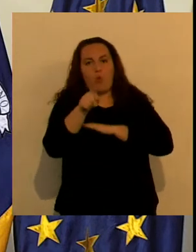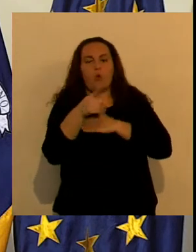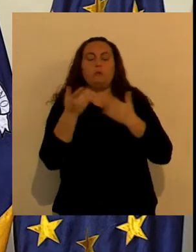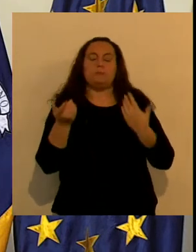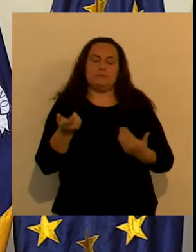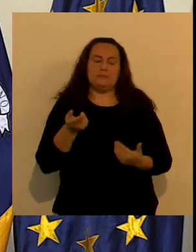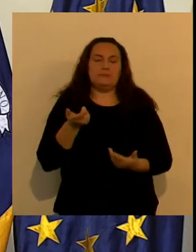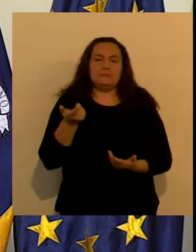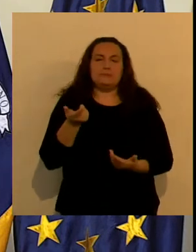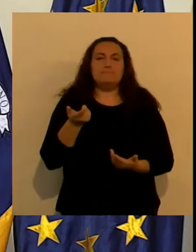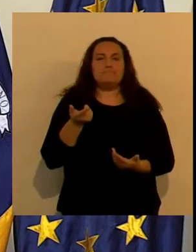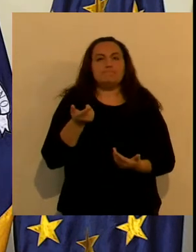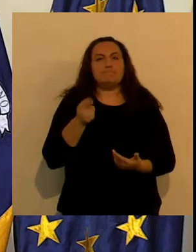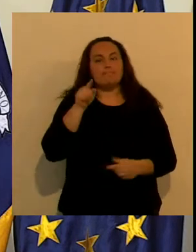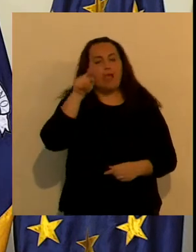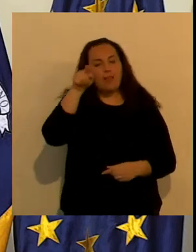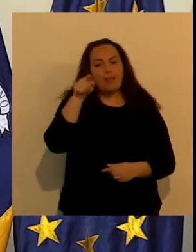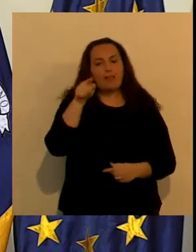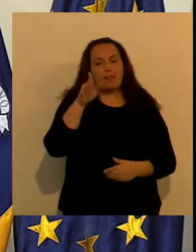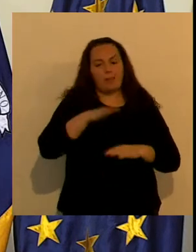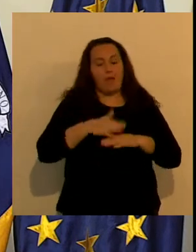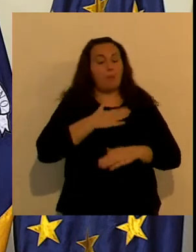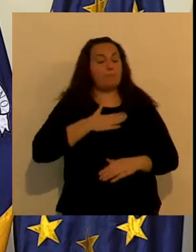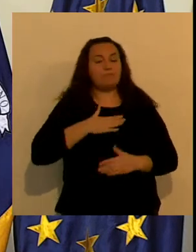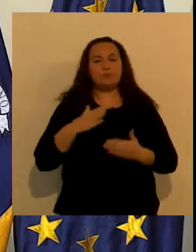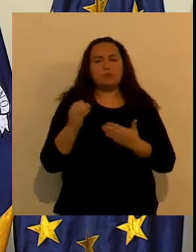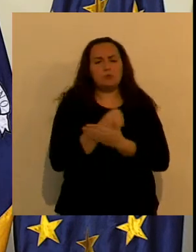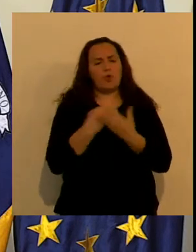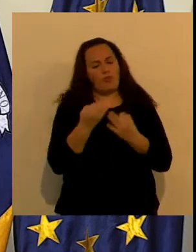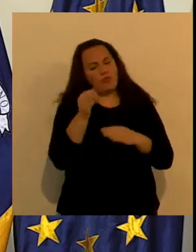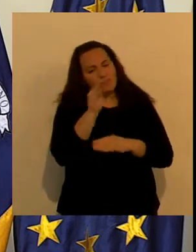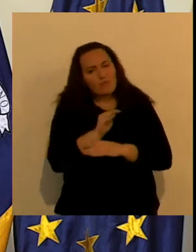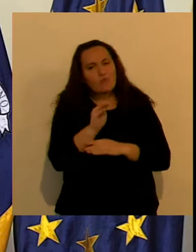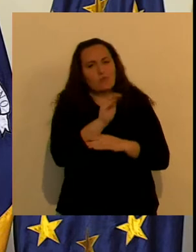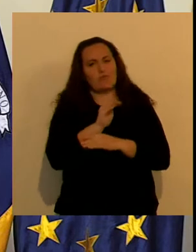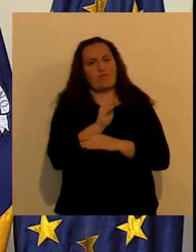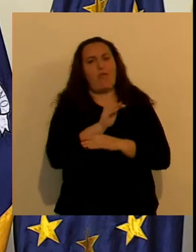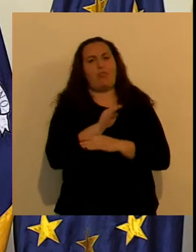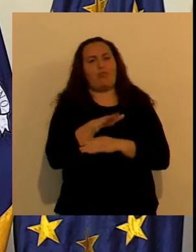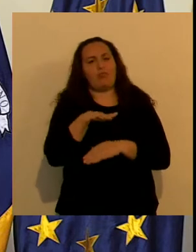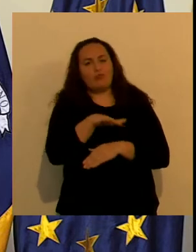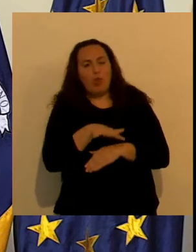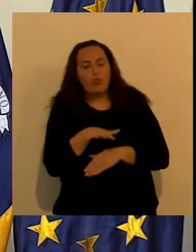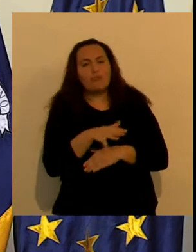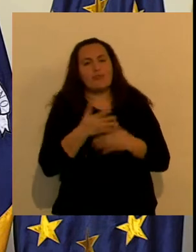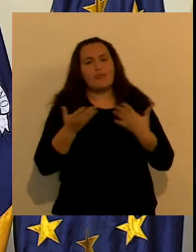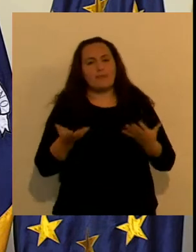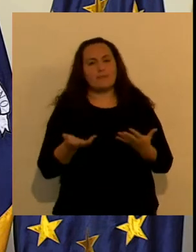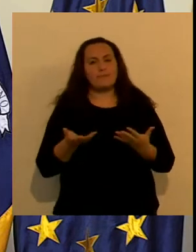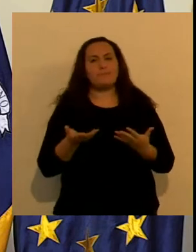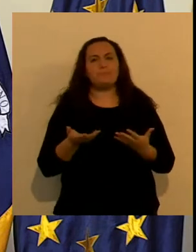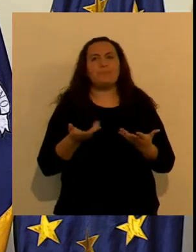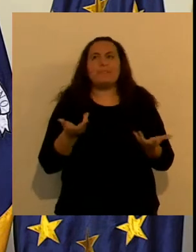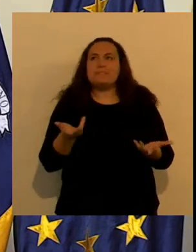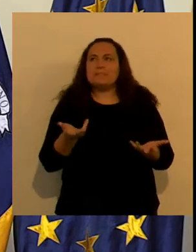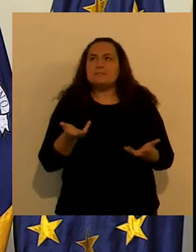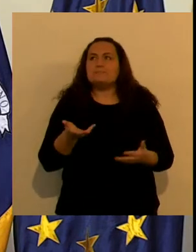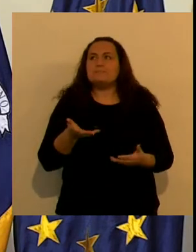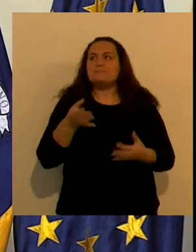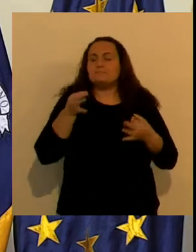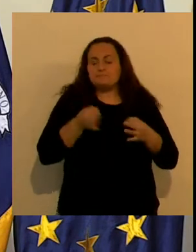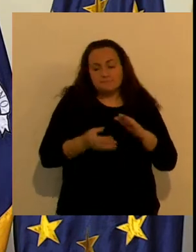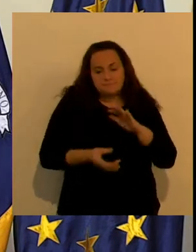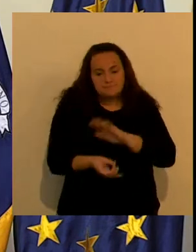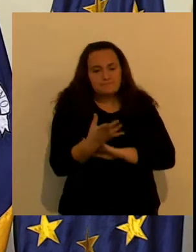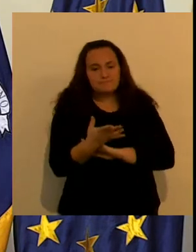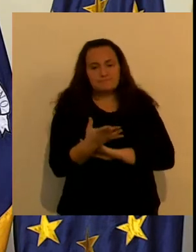que que este patrimonio de todos lo cuidemos. El lugar no nació